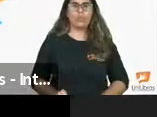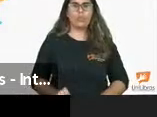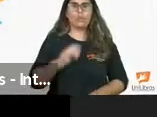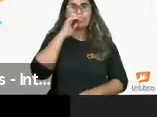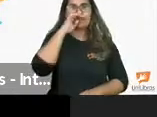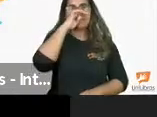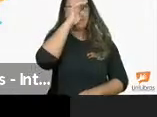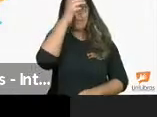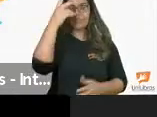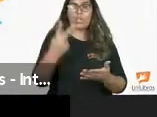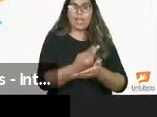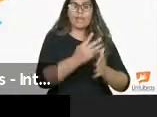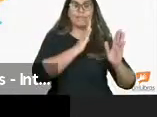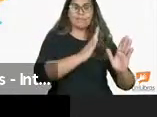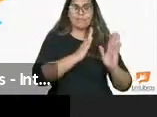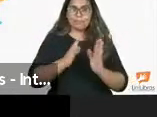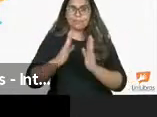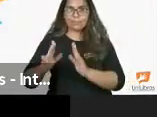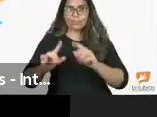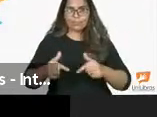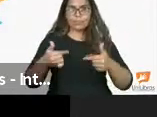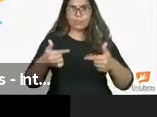cuestión operacional.